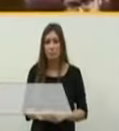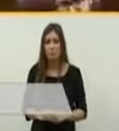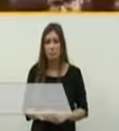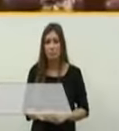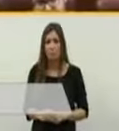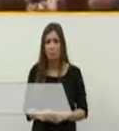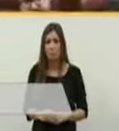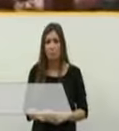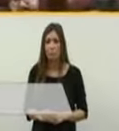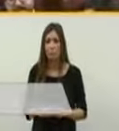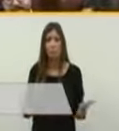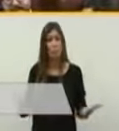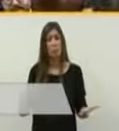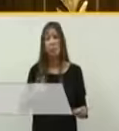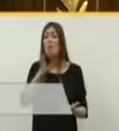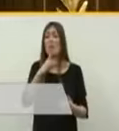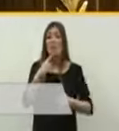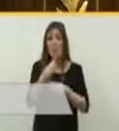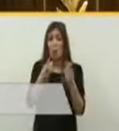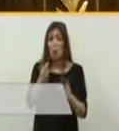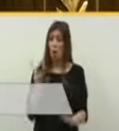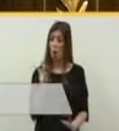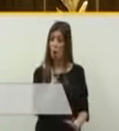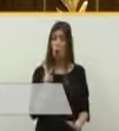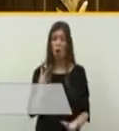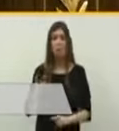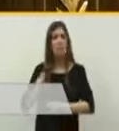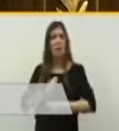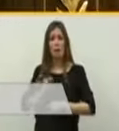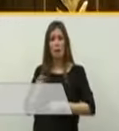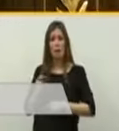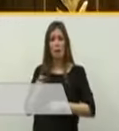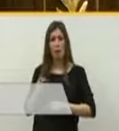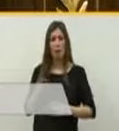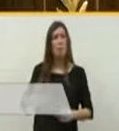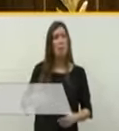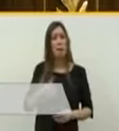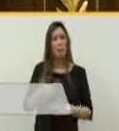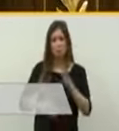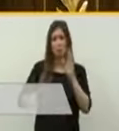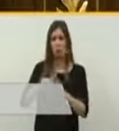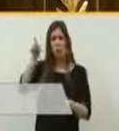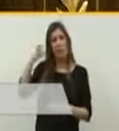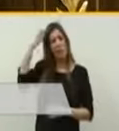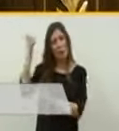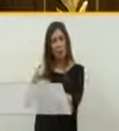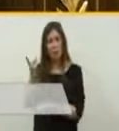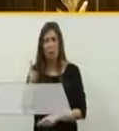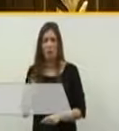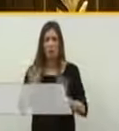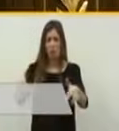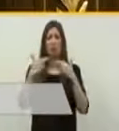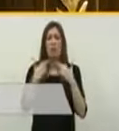Pues yo les digo que ustedes no han conseguido poner en jaque ni el papel constitucional del rey, ni a esta Cámara, ni a la democracia. La